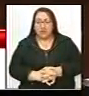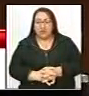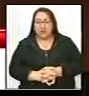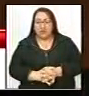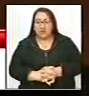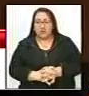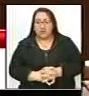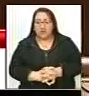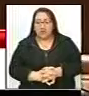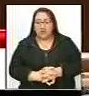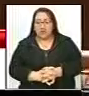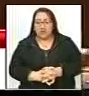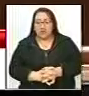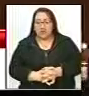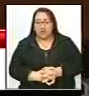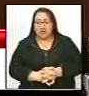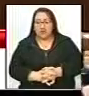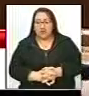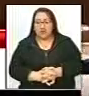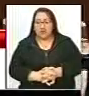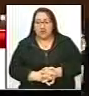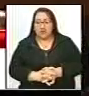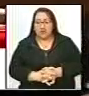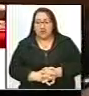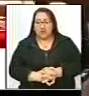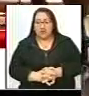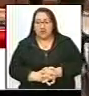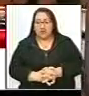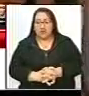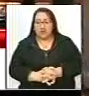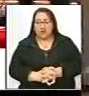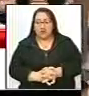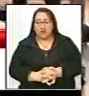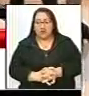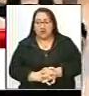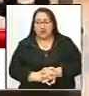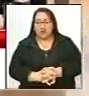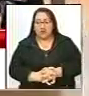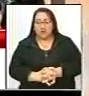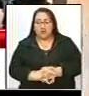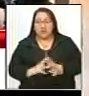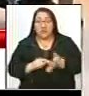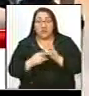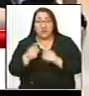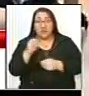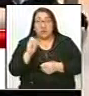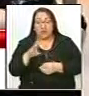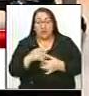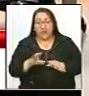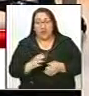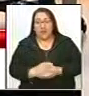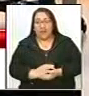Bueno, para empezar, esto ya está, de alguna manera,